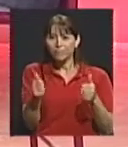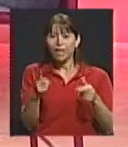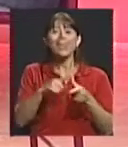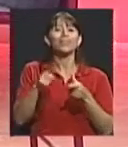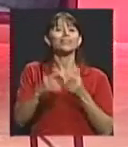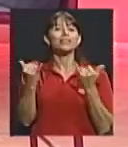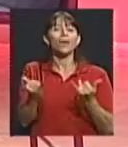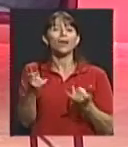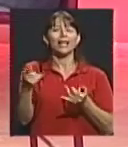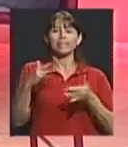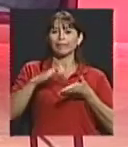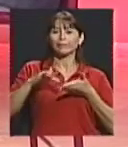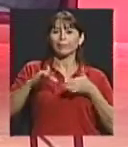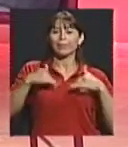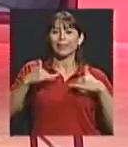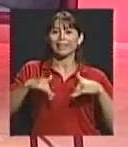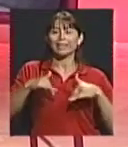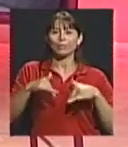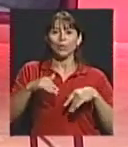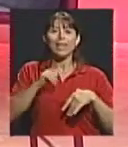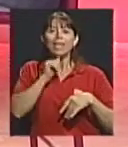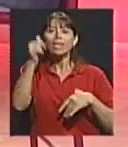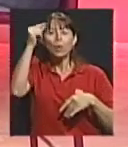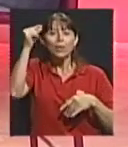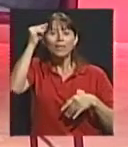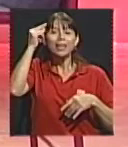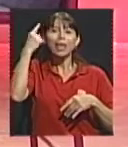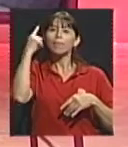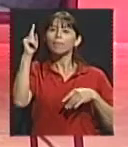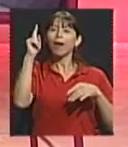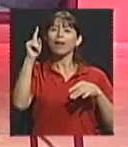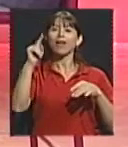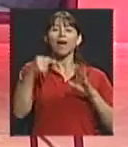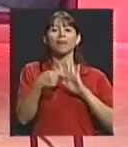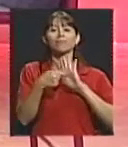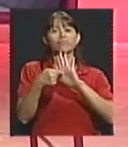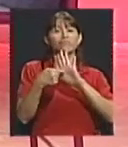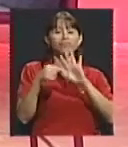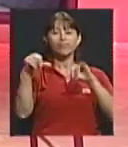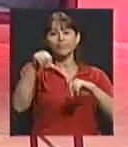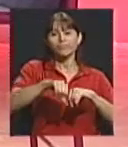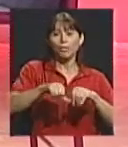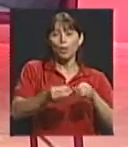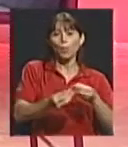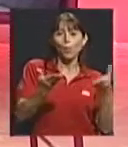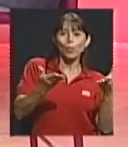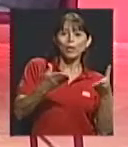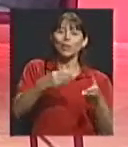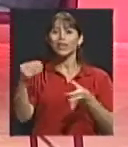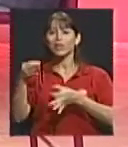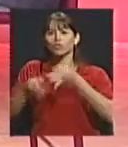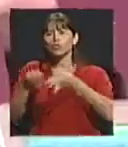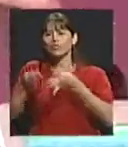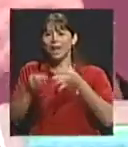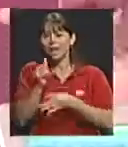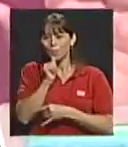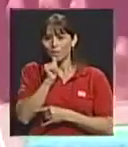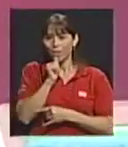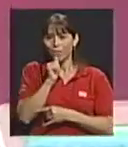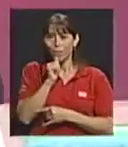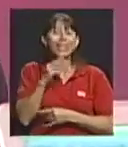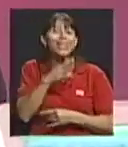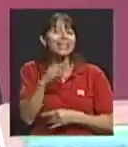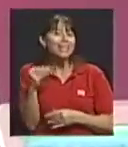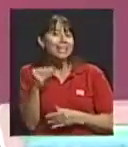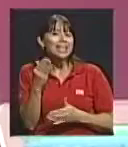ingobernabilidad para desprestigiar lo público y justificar lo privado por un lado y eventualmente lo que algunos